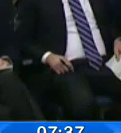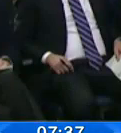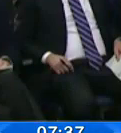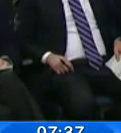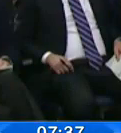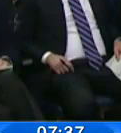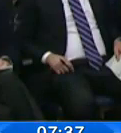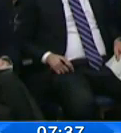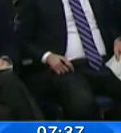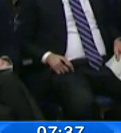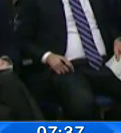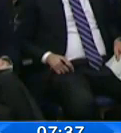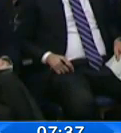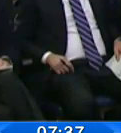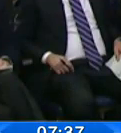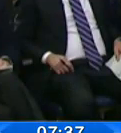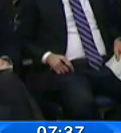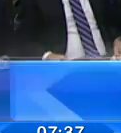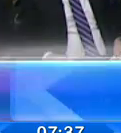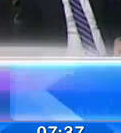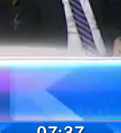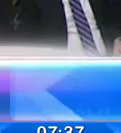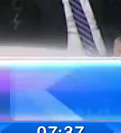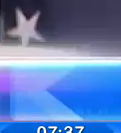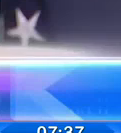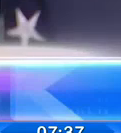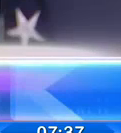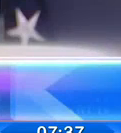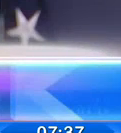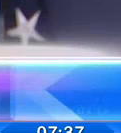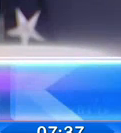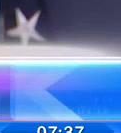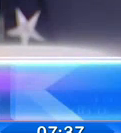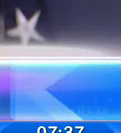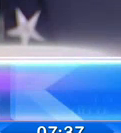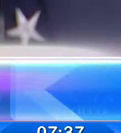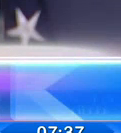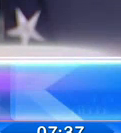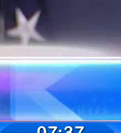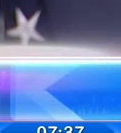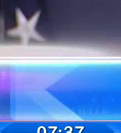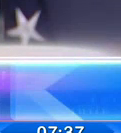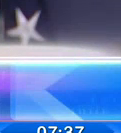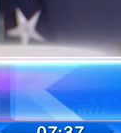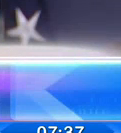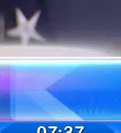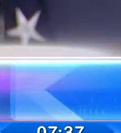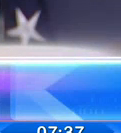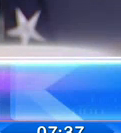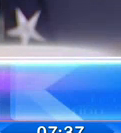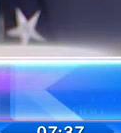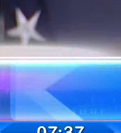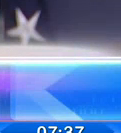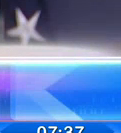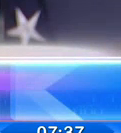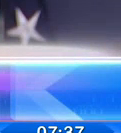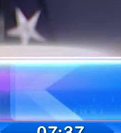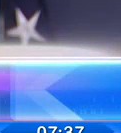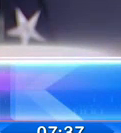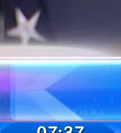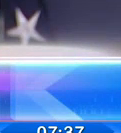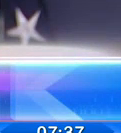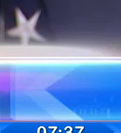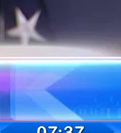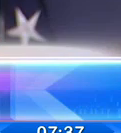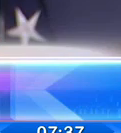Momento de irnos a una pausa comercial, amigos televidentes, pero al retornar, Estados Unidos bloqueó las cuentas de PDVSA como una medida de presión